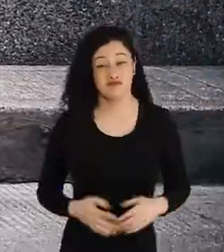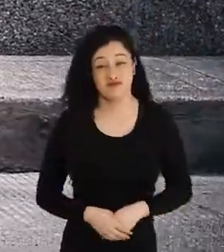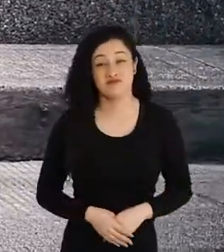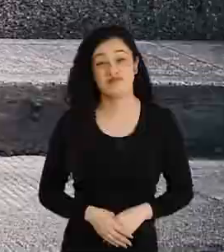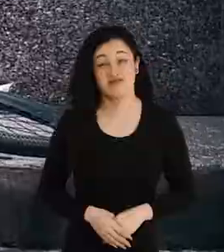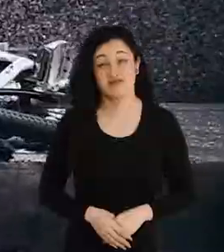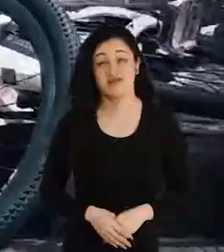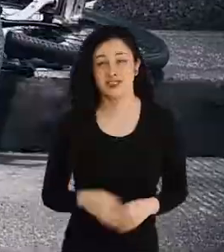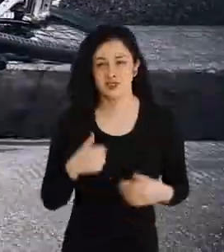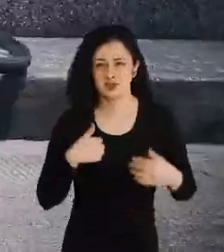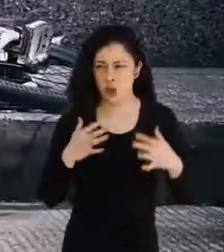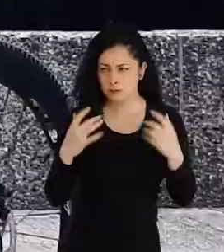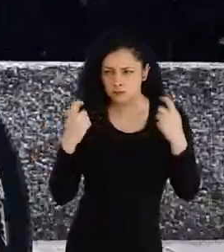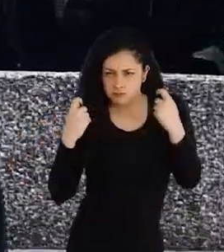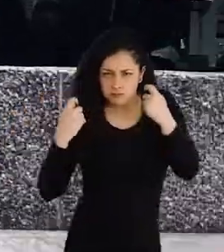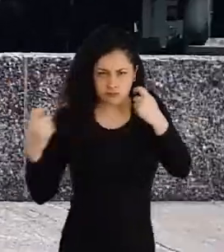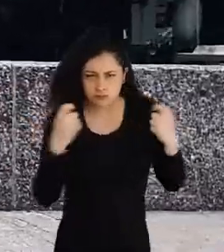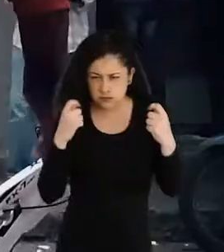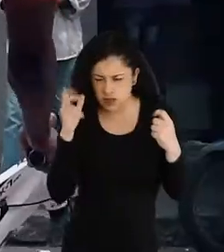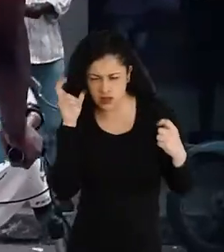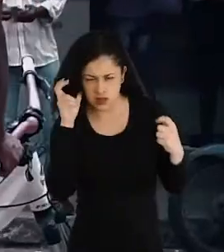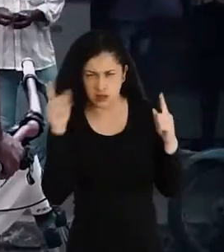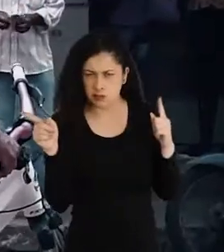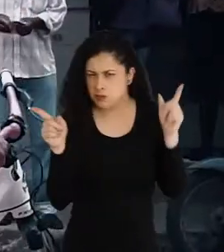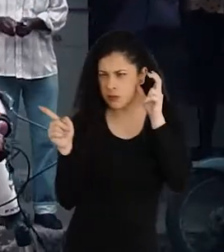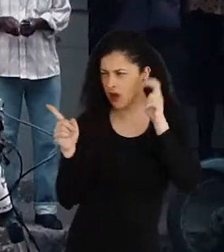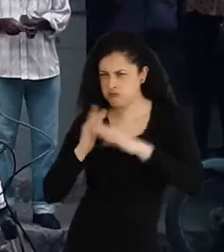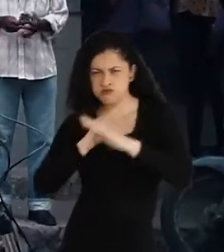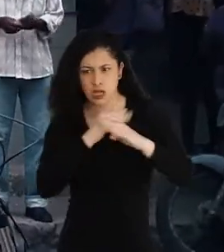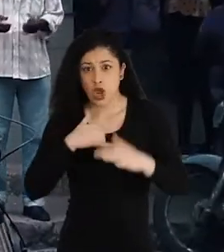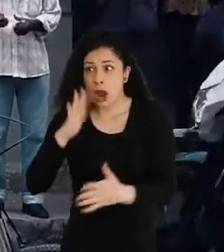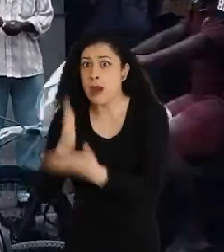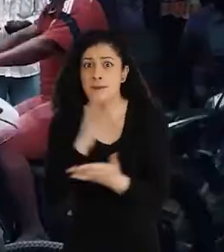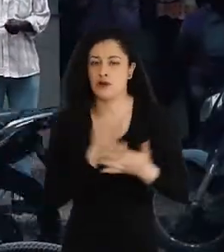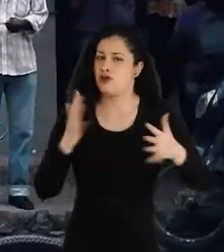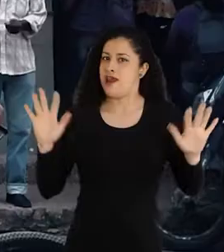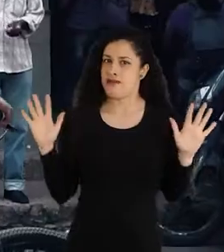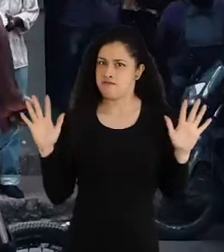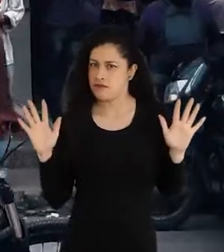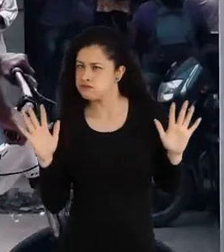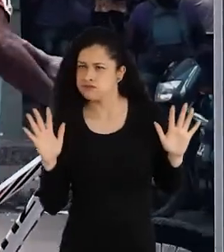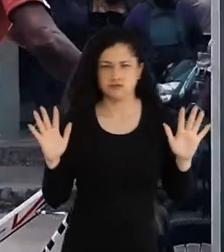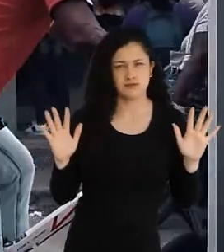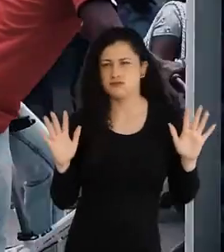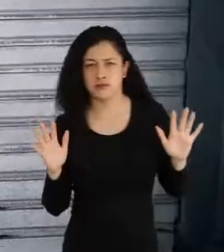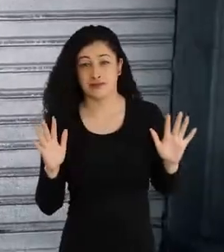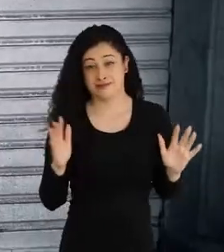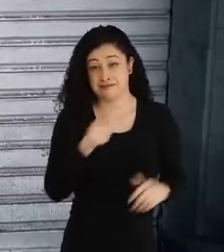bicicleta. Exigen de mí mayor concentración para evitar accidentes. Y a ti, eso te hace ser más